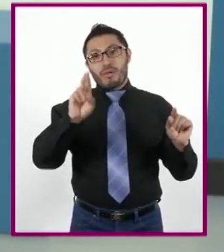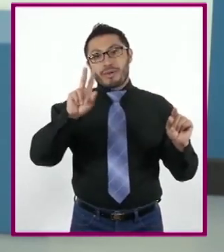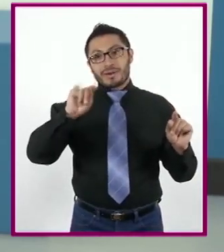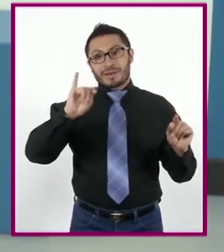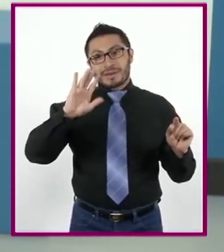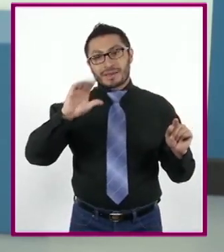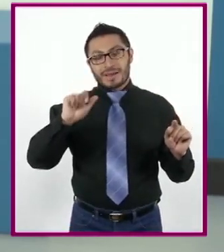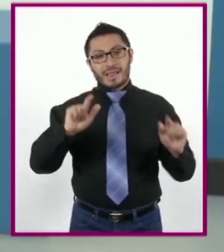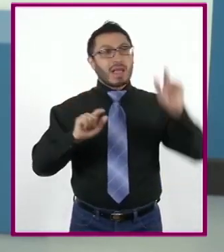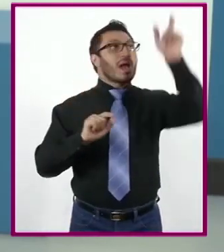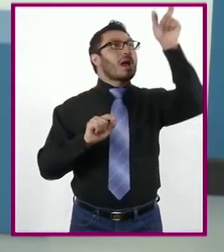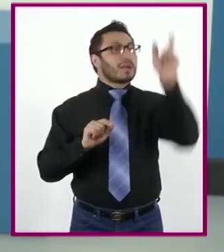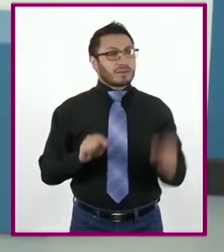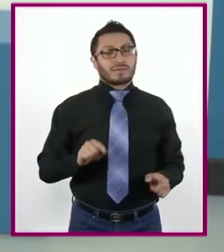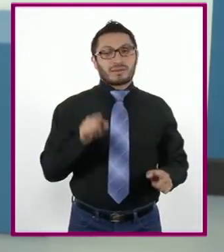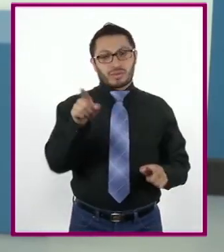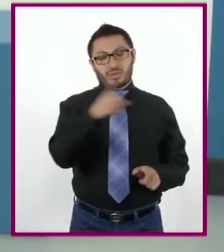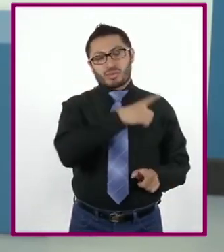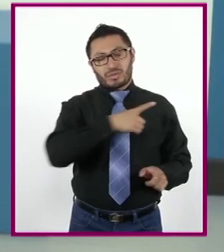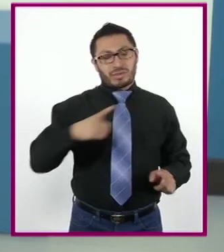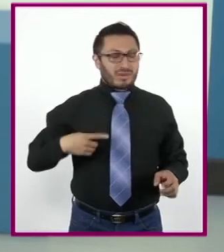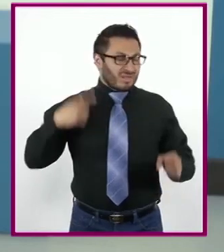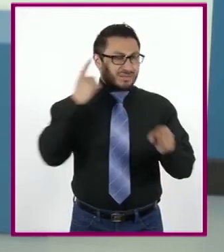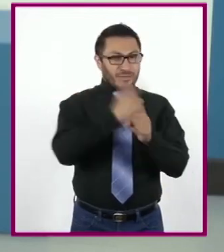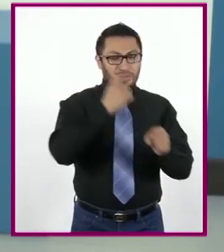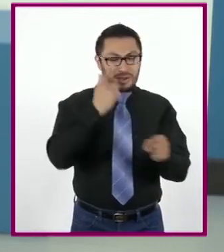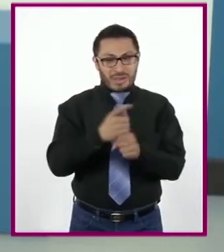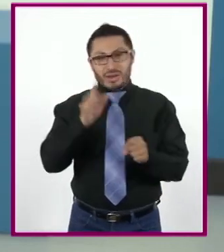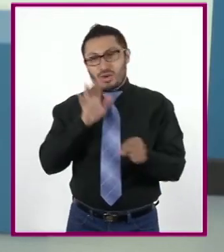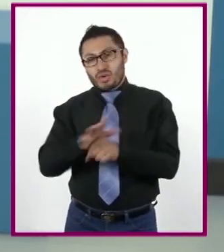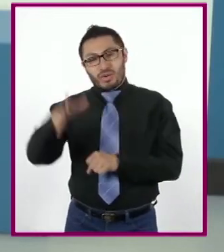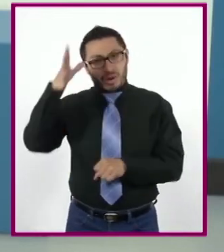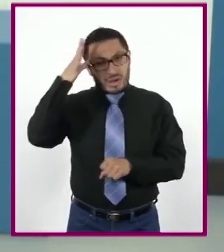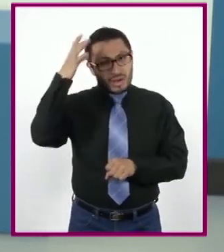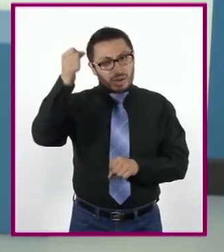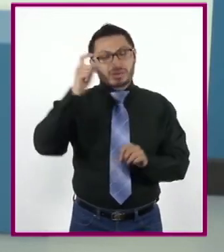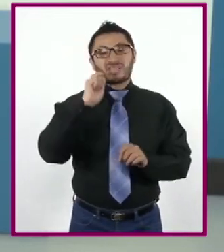debes descubrir el concepto al que hace referencia.